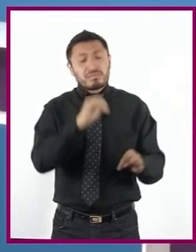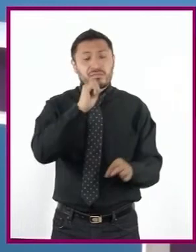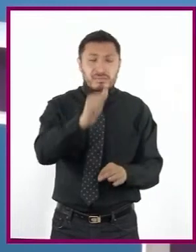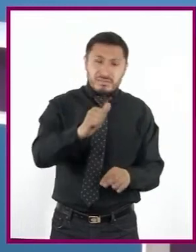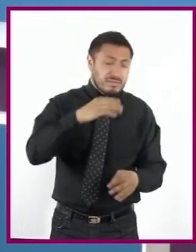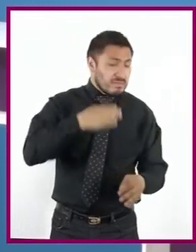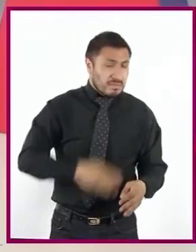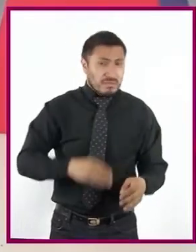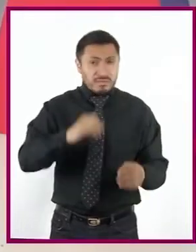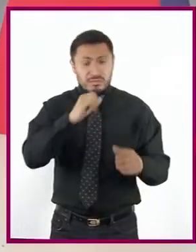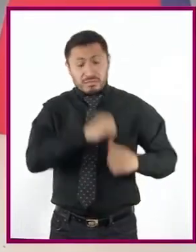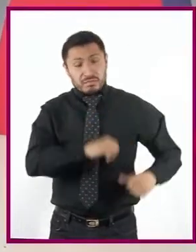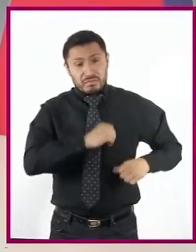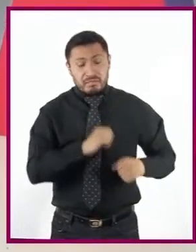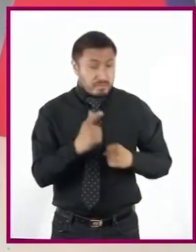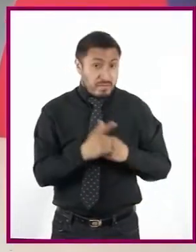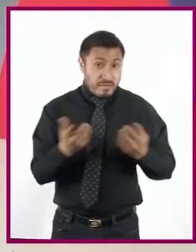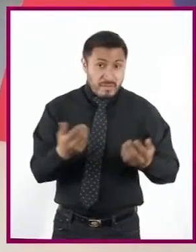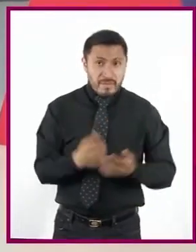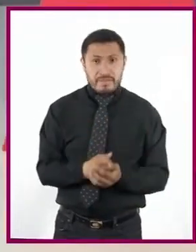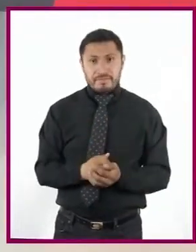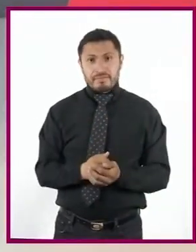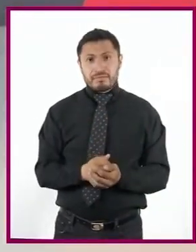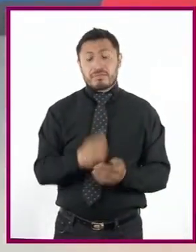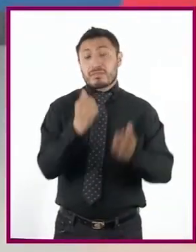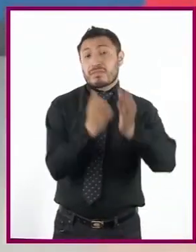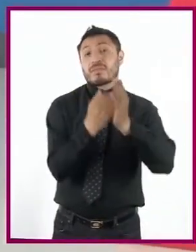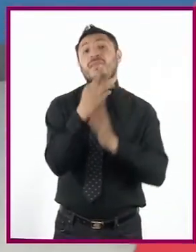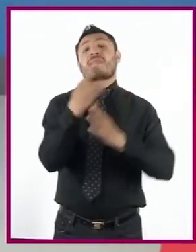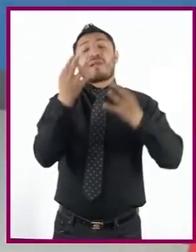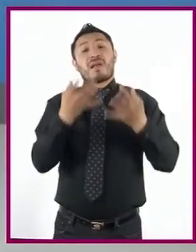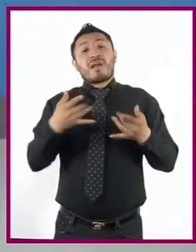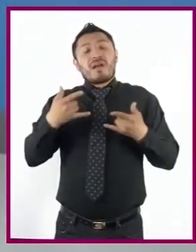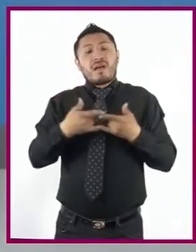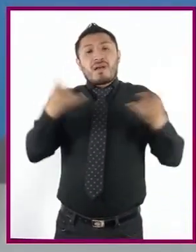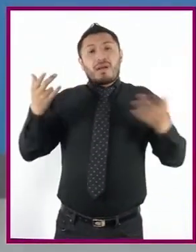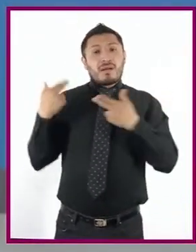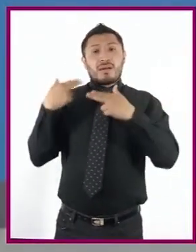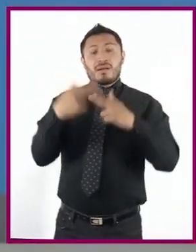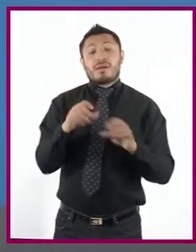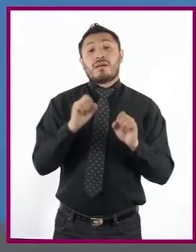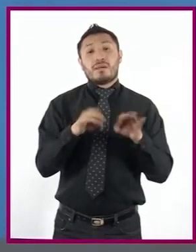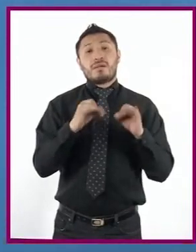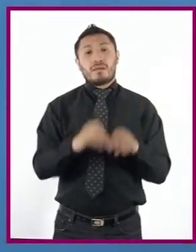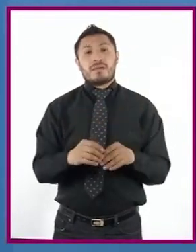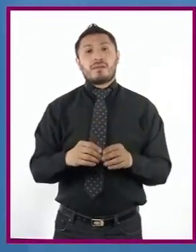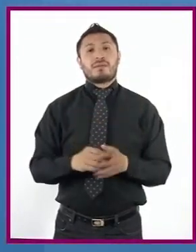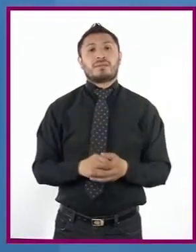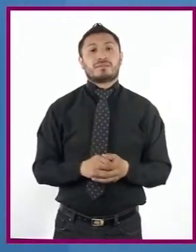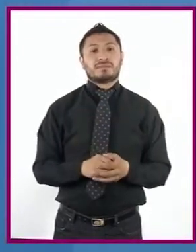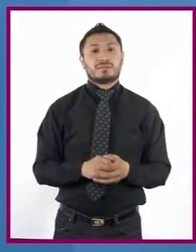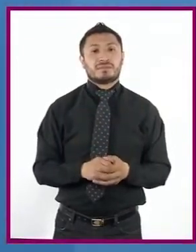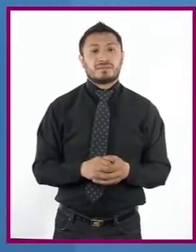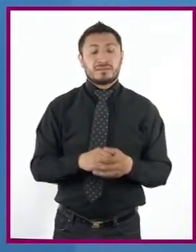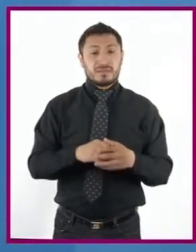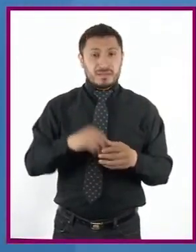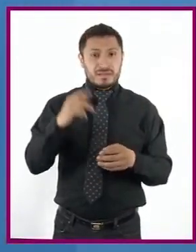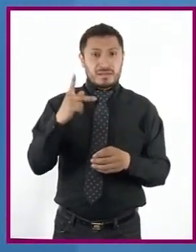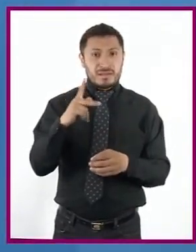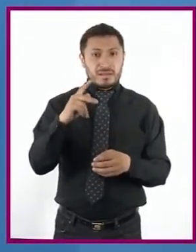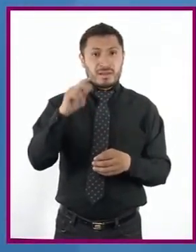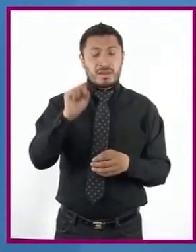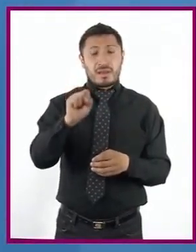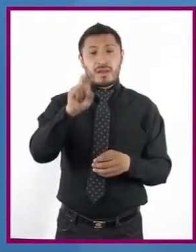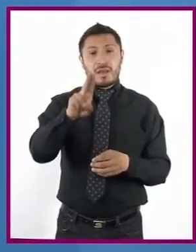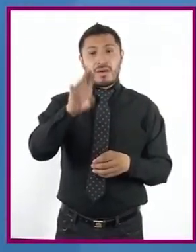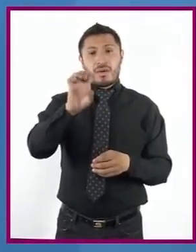de autoridades? La de mayor trayectoria es la oficina del Ombudsman del Parlamento de